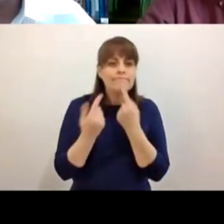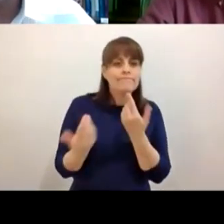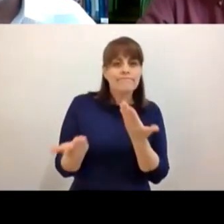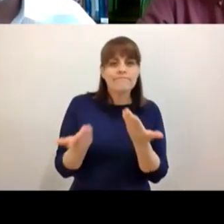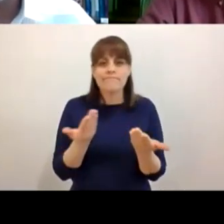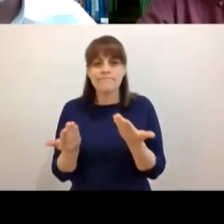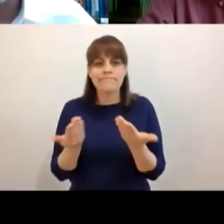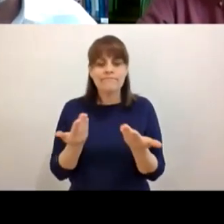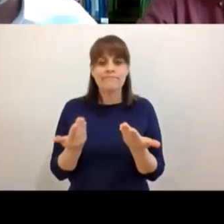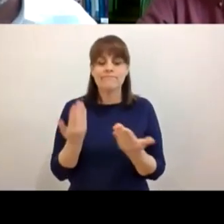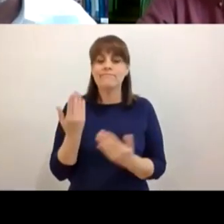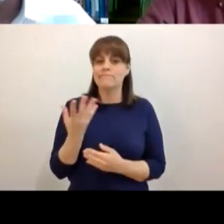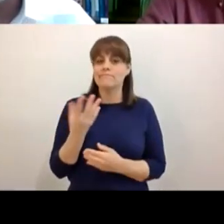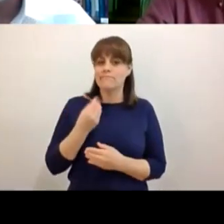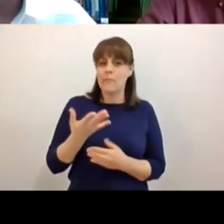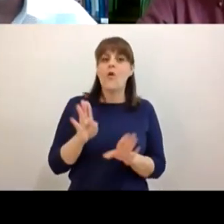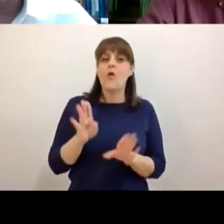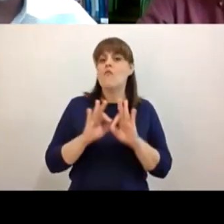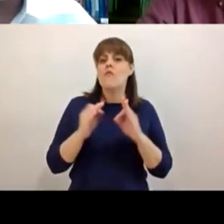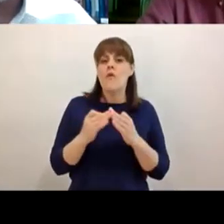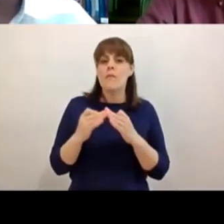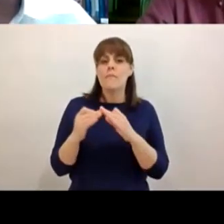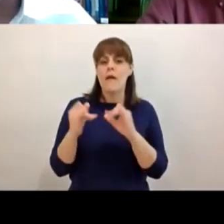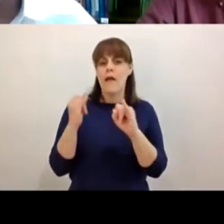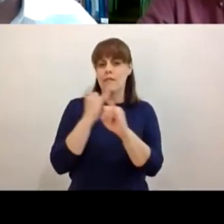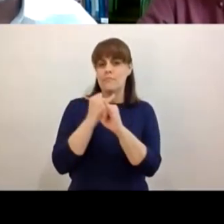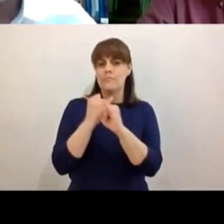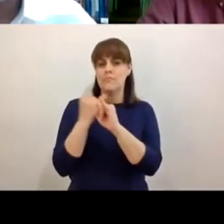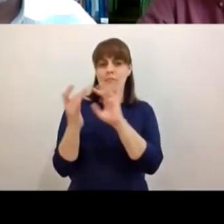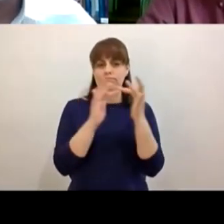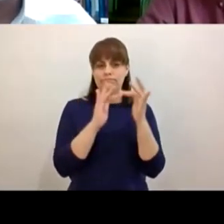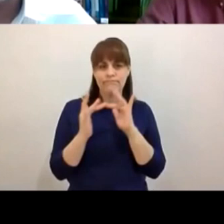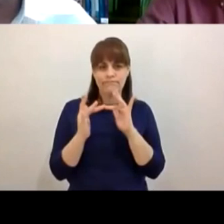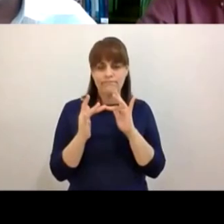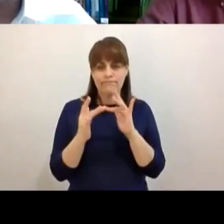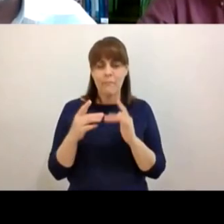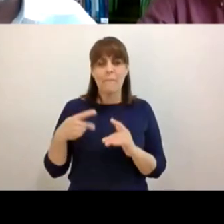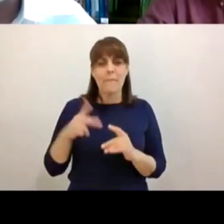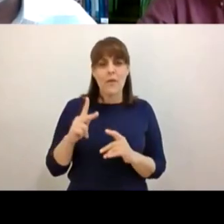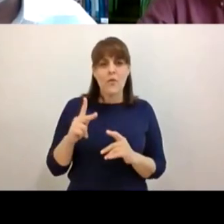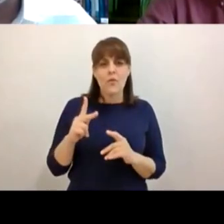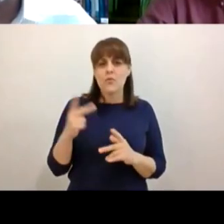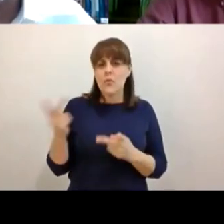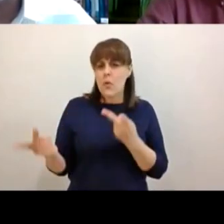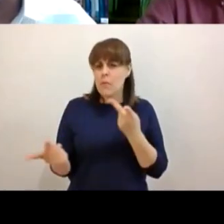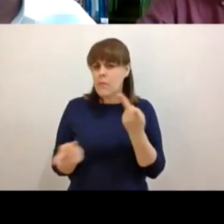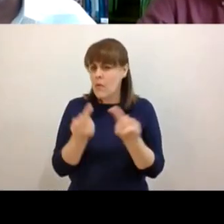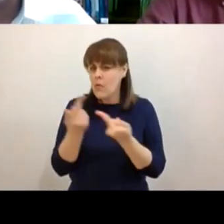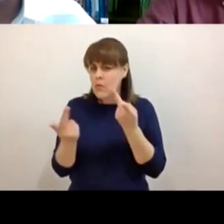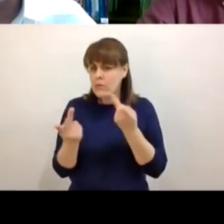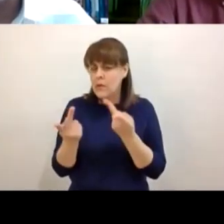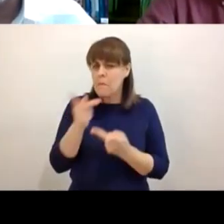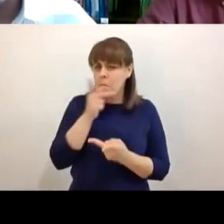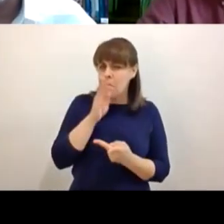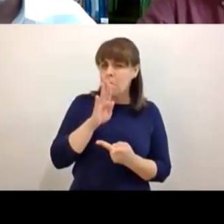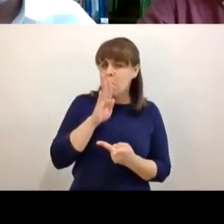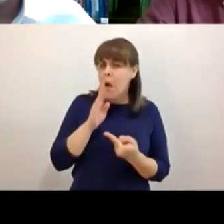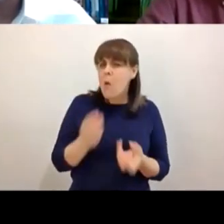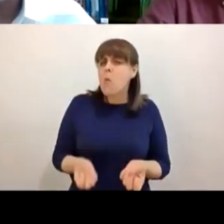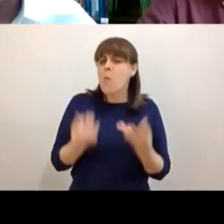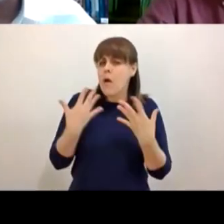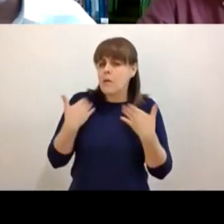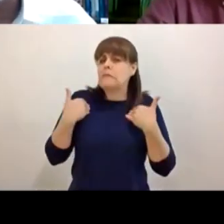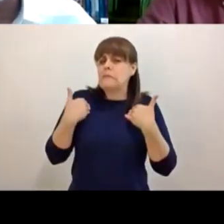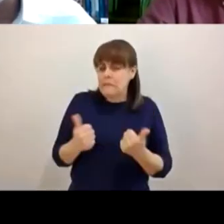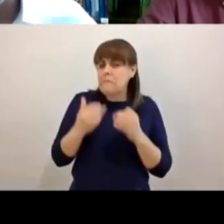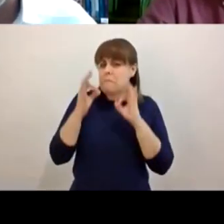a través de una red tecnológica. Y si nos preguntáramos cuántos padres de familia logramos entender profundamente cómo se maneja la tecnología, a